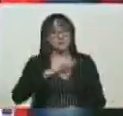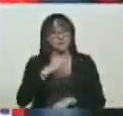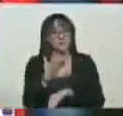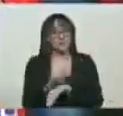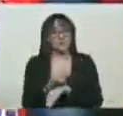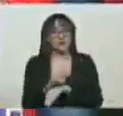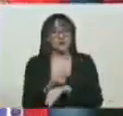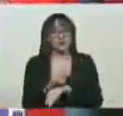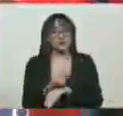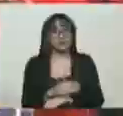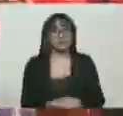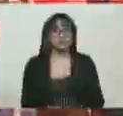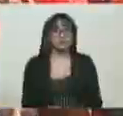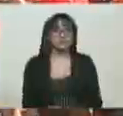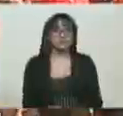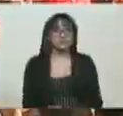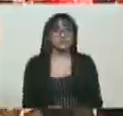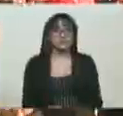Monagas.